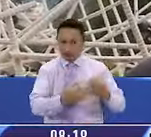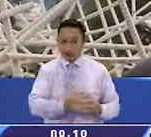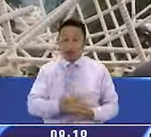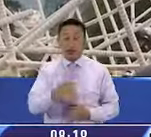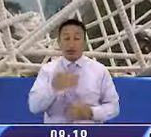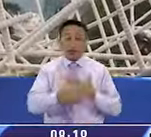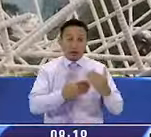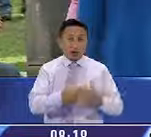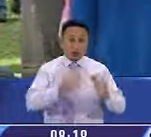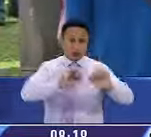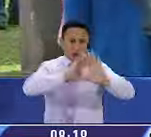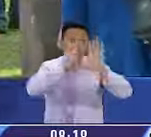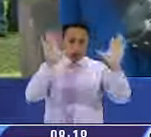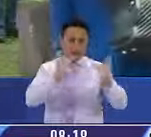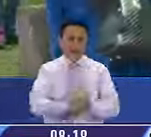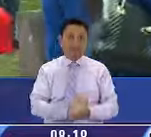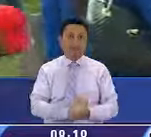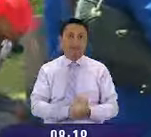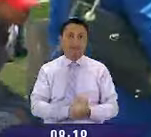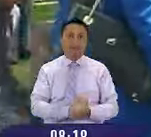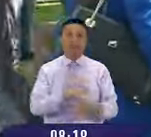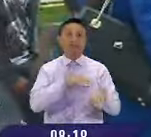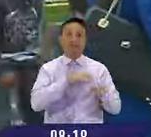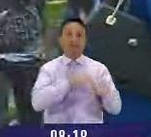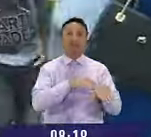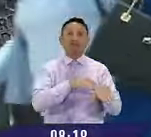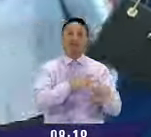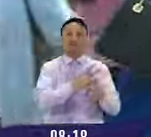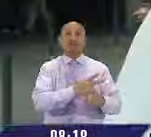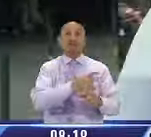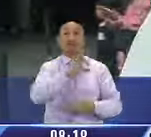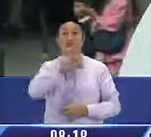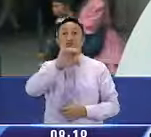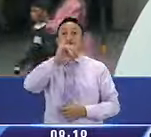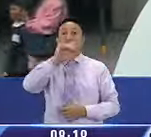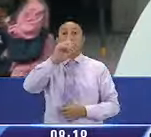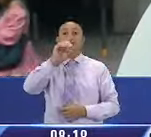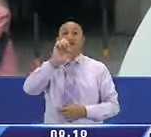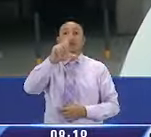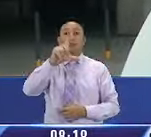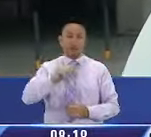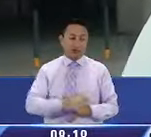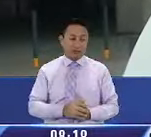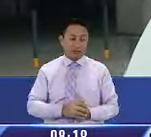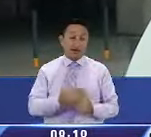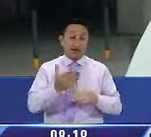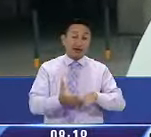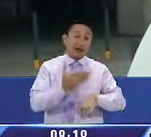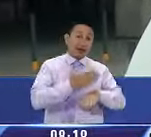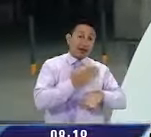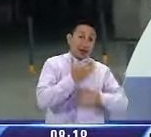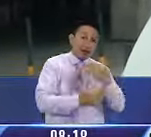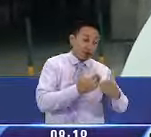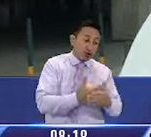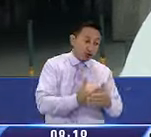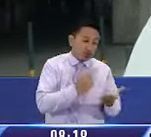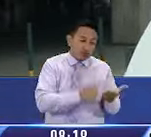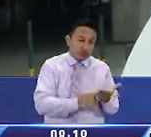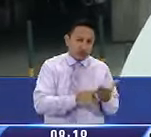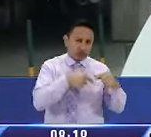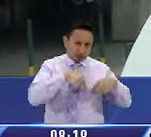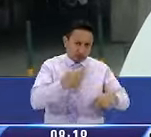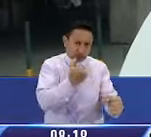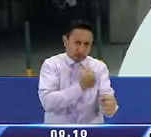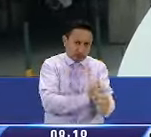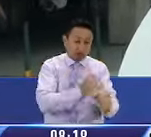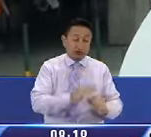transparencia en ese proceso. Esto fue respaldado por el concejal Fidel Chamba. No se está realizando procesos previos para el análisis de la eutanasia. Estamos